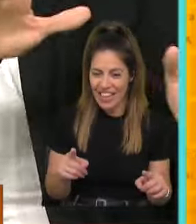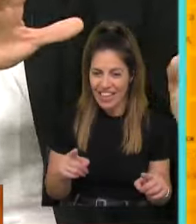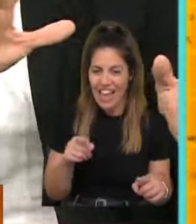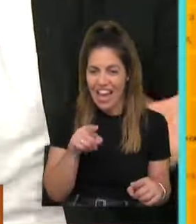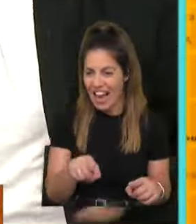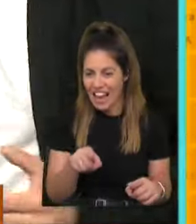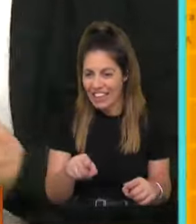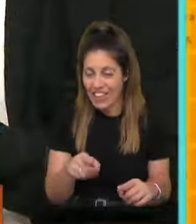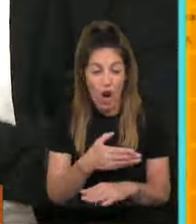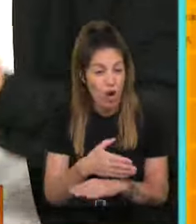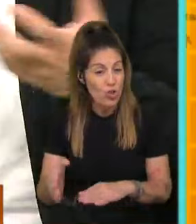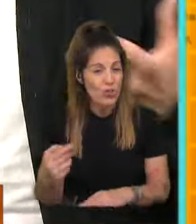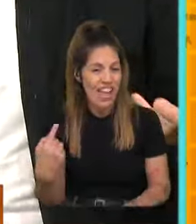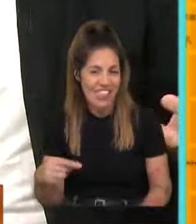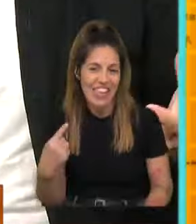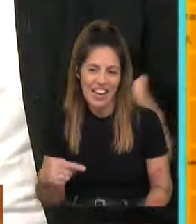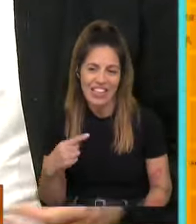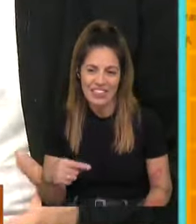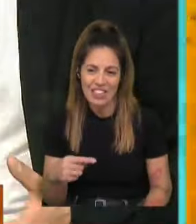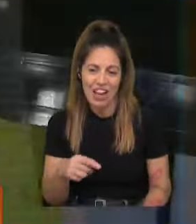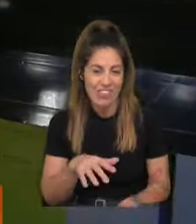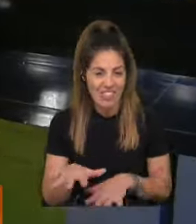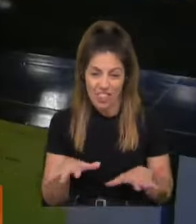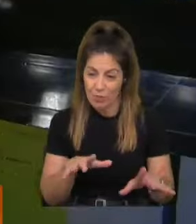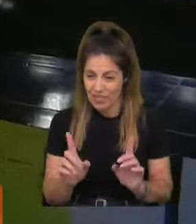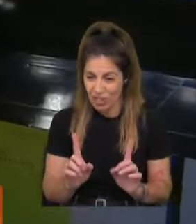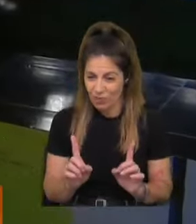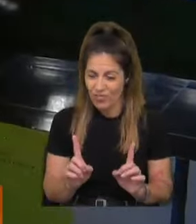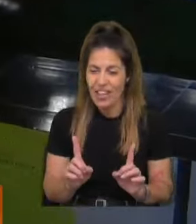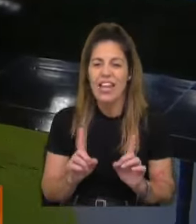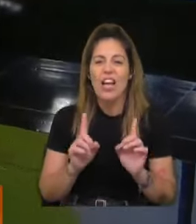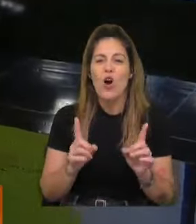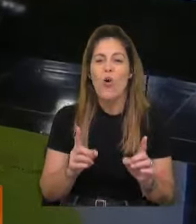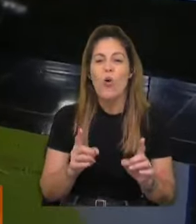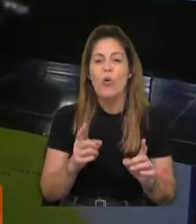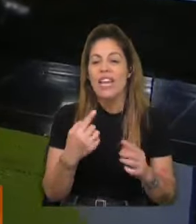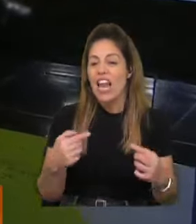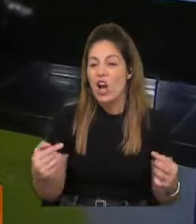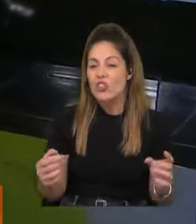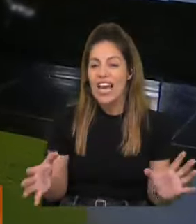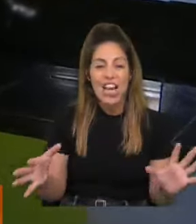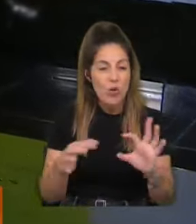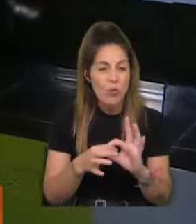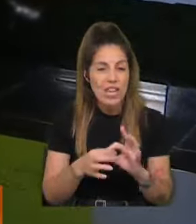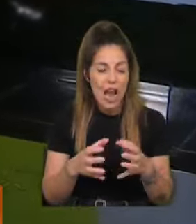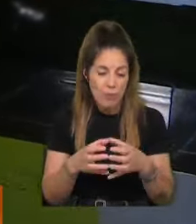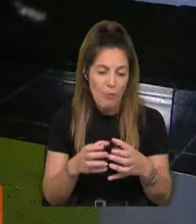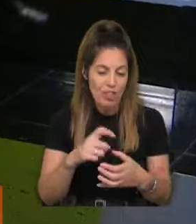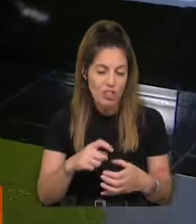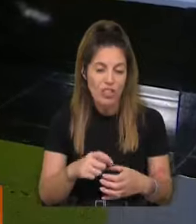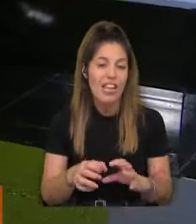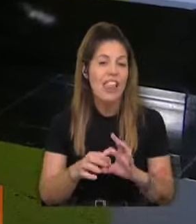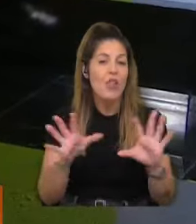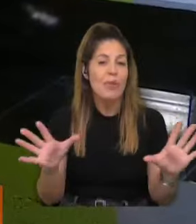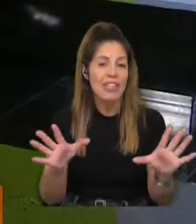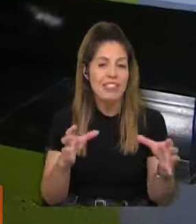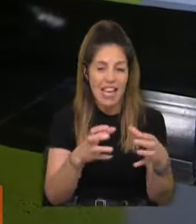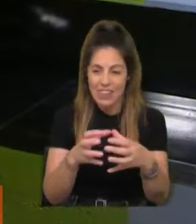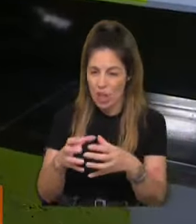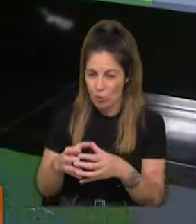ahí tenemos las consecuencias negativas de esa dispersión una de las cosas que une el movimiento sindical es la independencia de